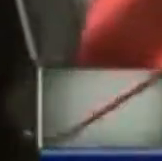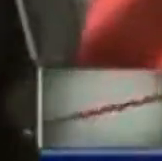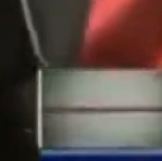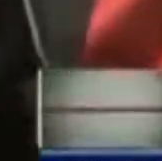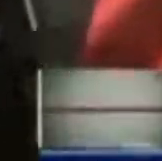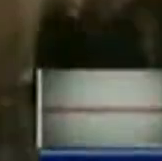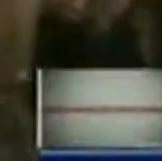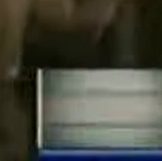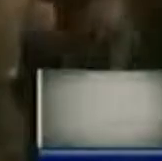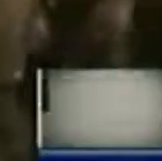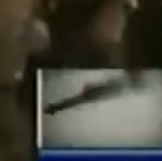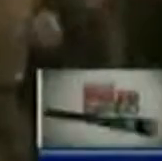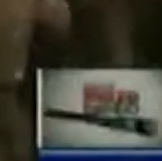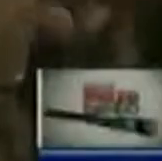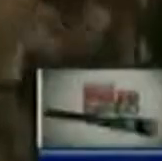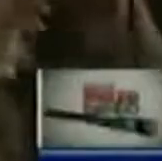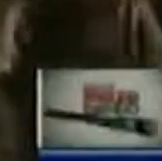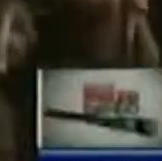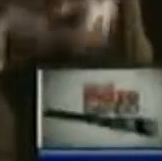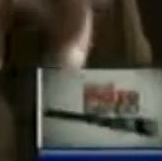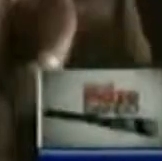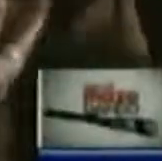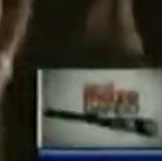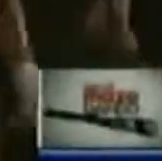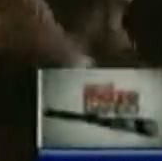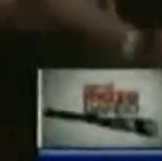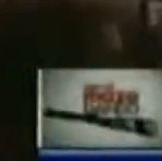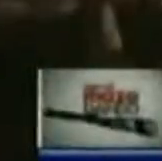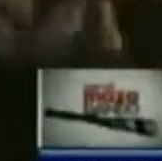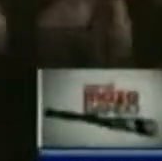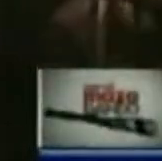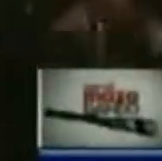en Venezuela todos estamos gozando